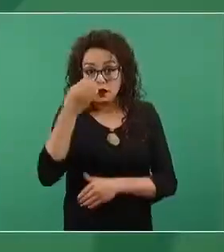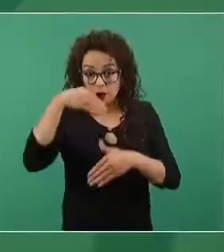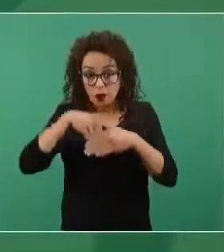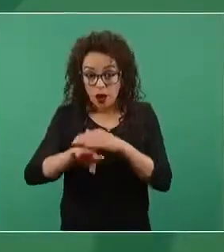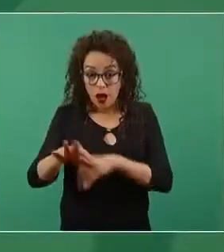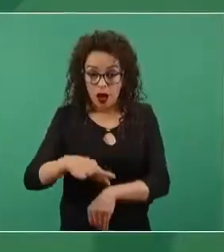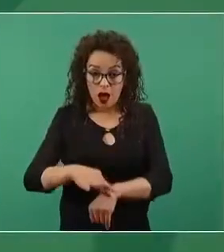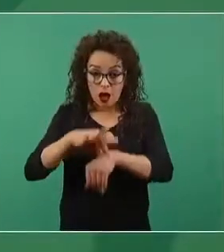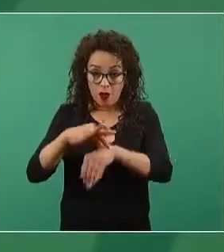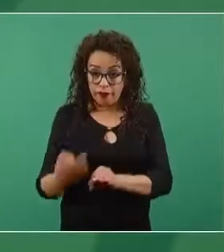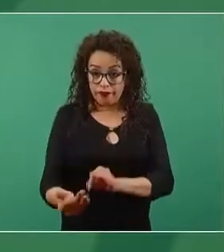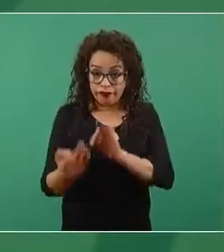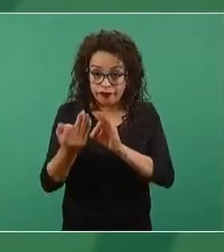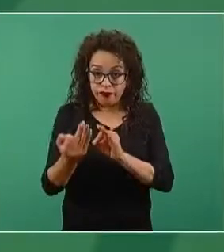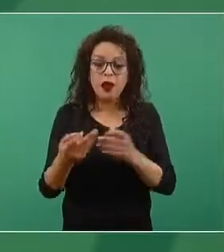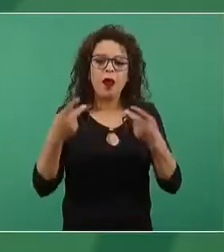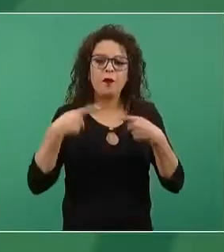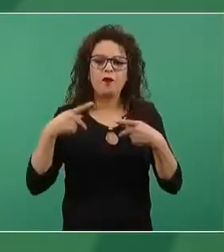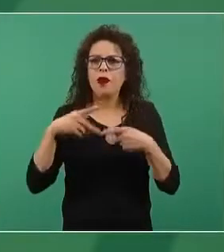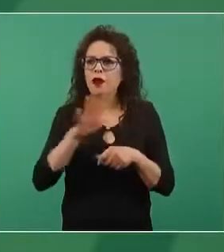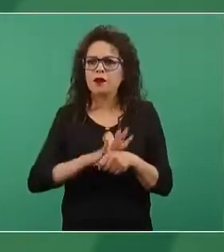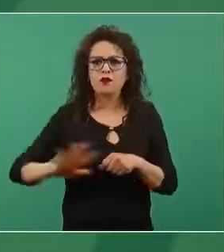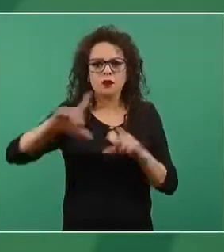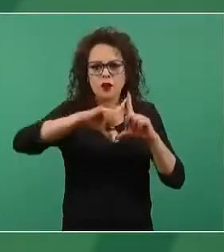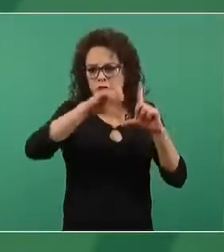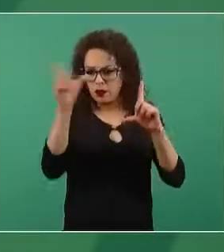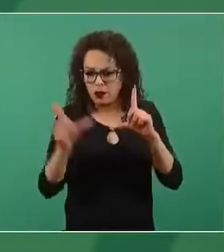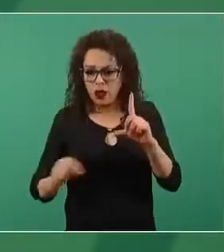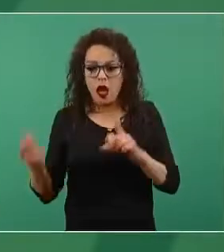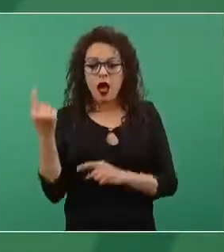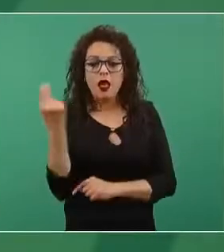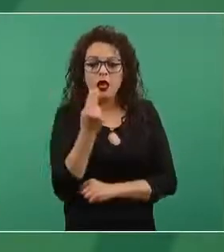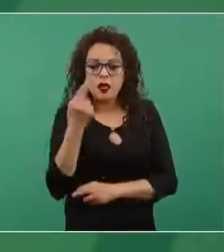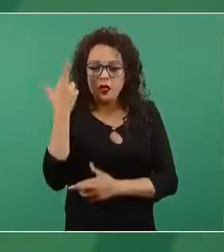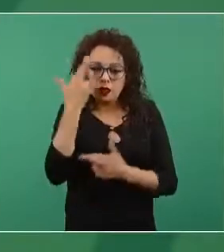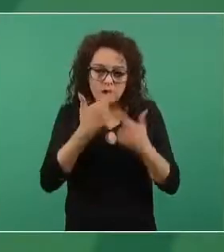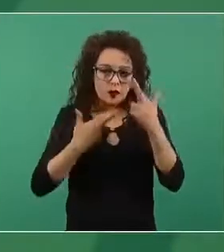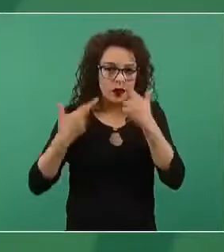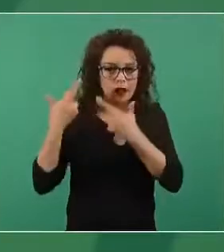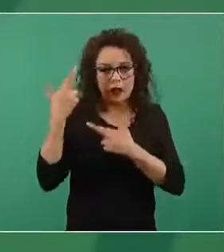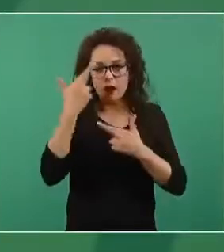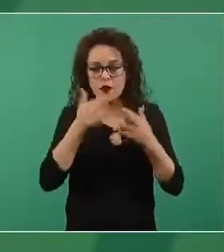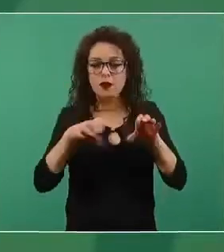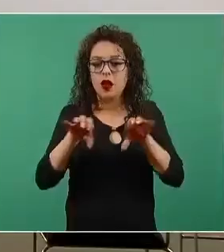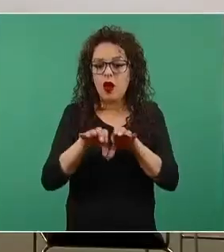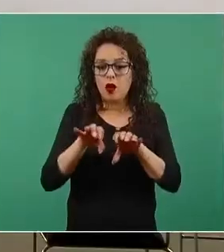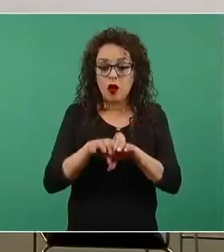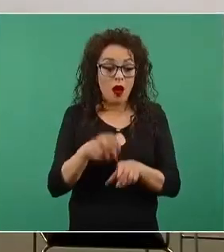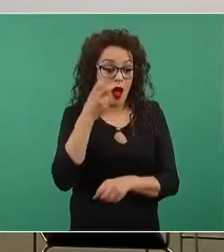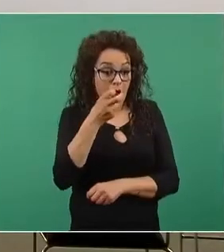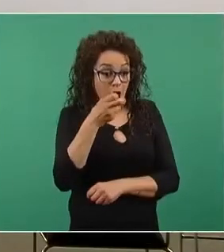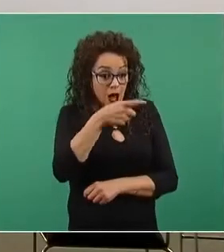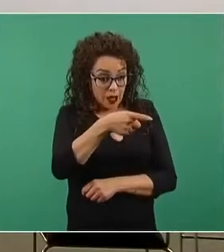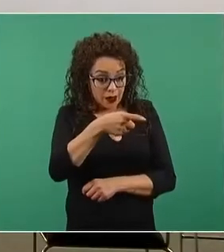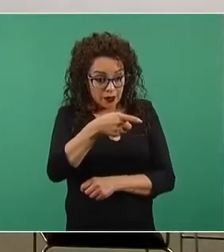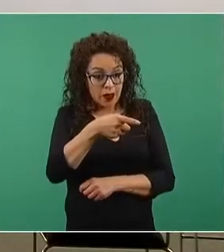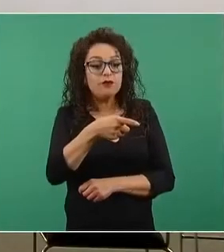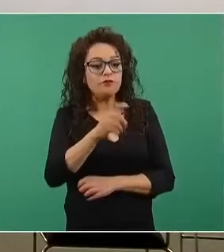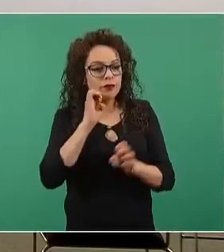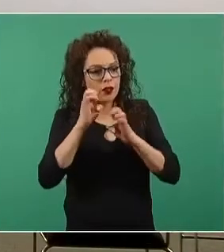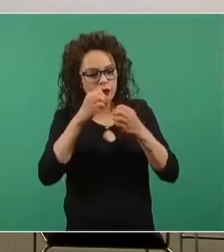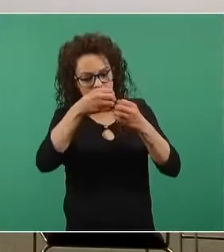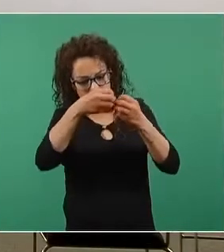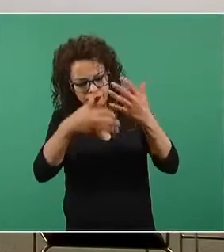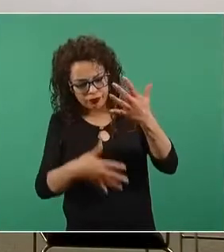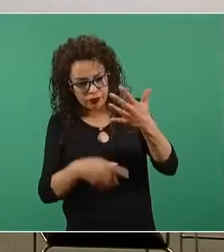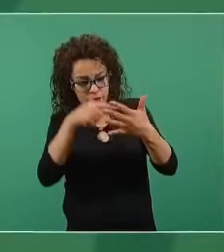la población mexicana que se encuentra en estos grupos etarios, y con base a esto es uno de los factores que también de alguna manera contribuyen a tomar